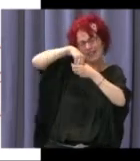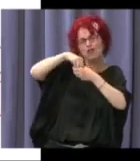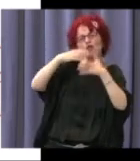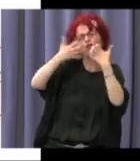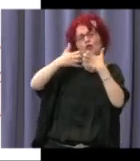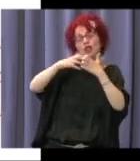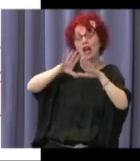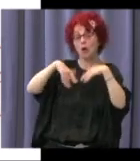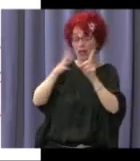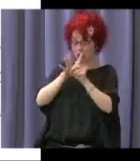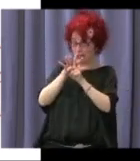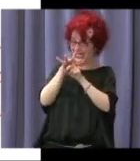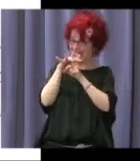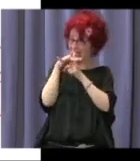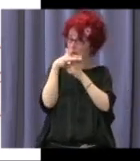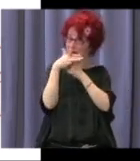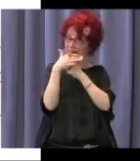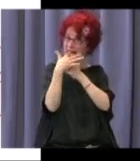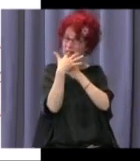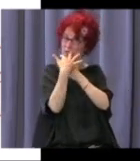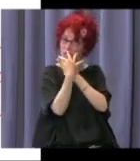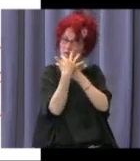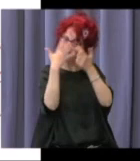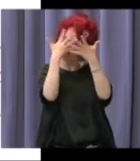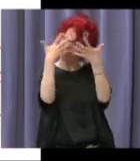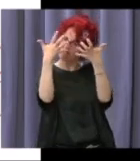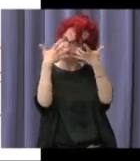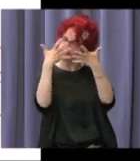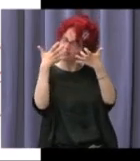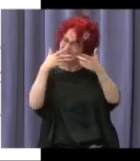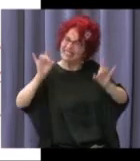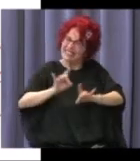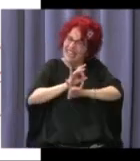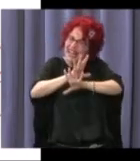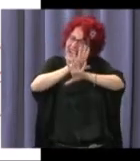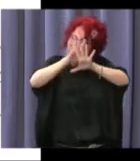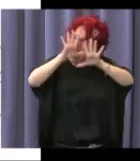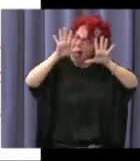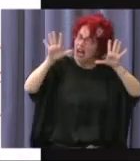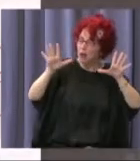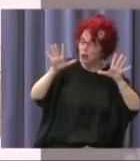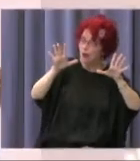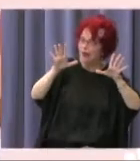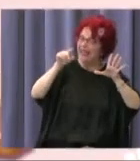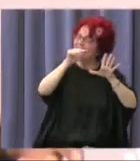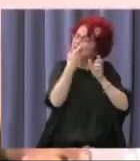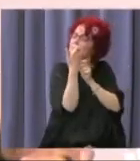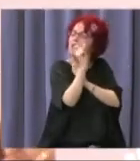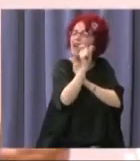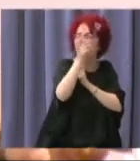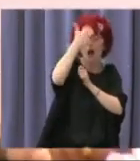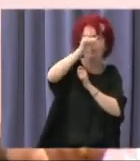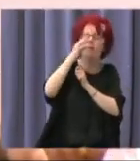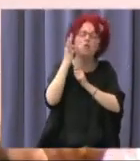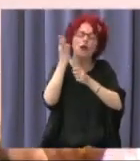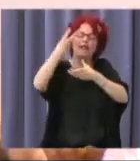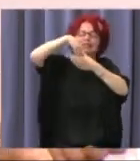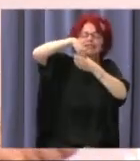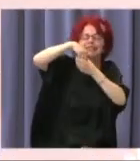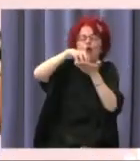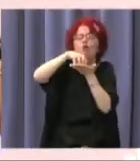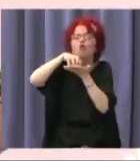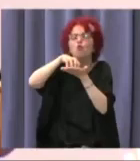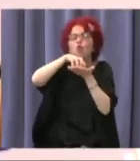el contexto no queda suficientemente claro que el se masculino incluye a hombres y mujeres, puede que solucionarlo. ¿Y cómo lo